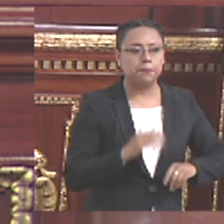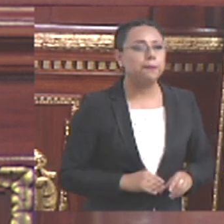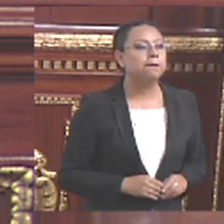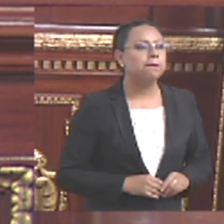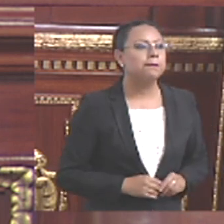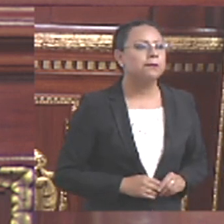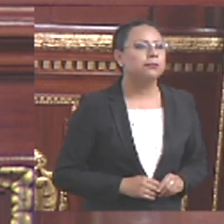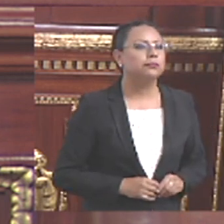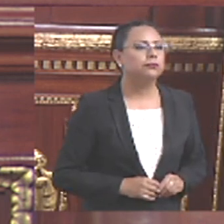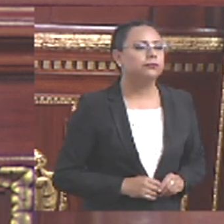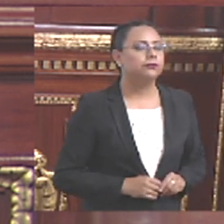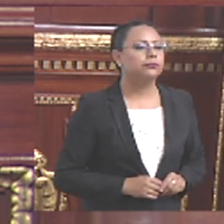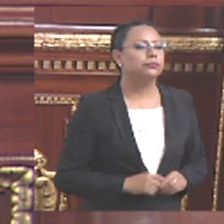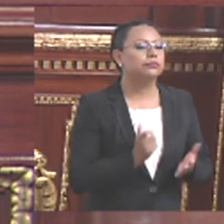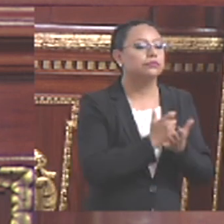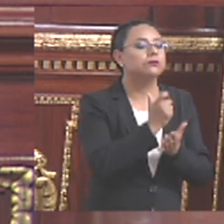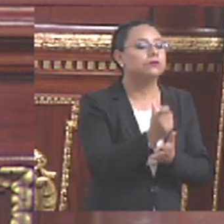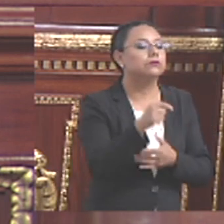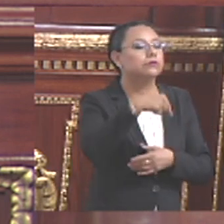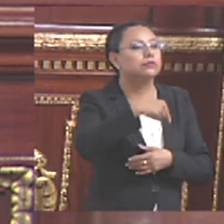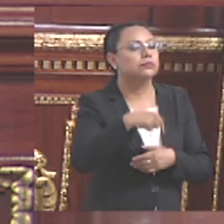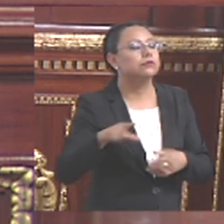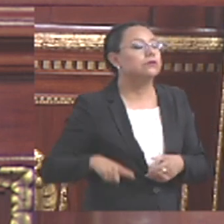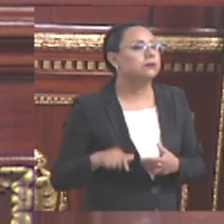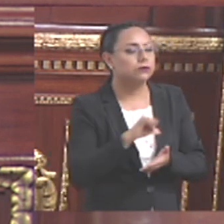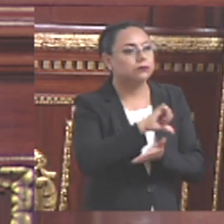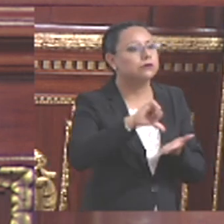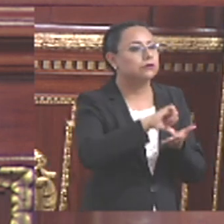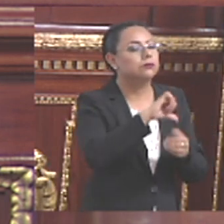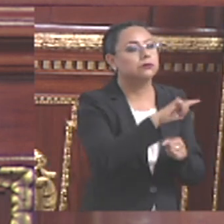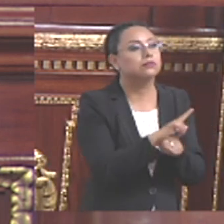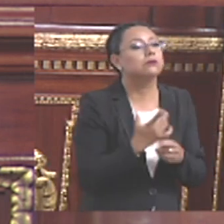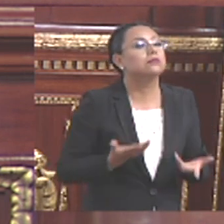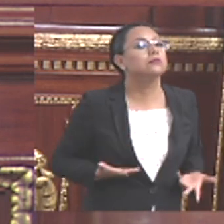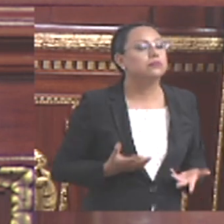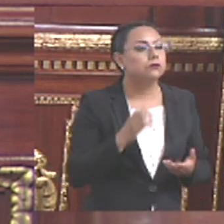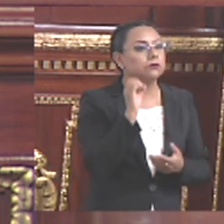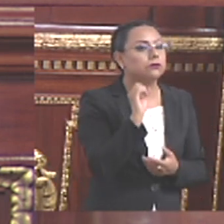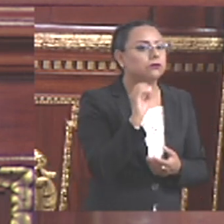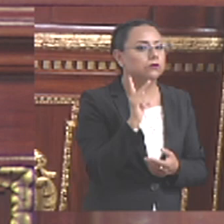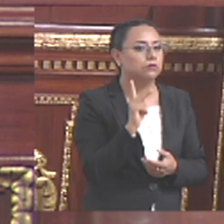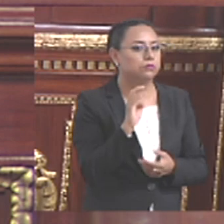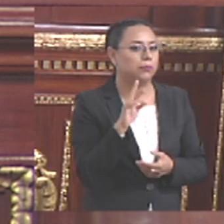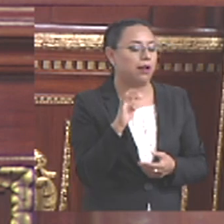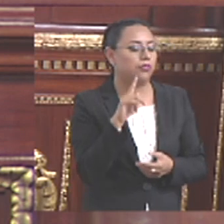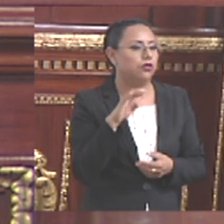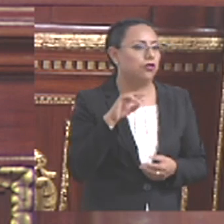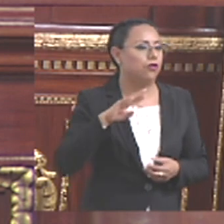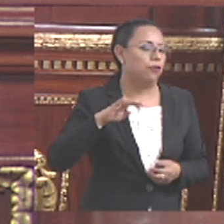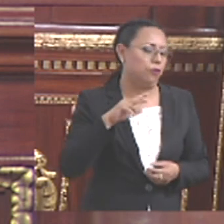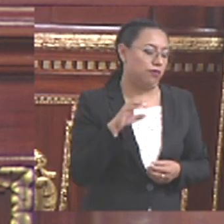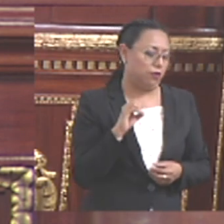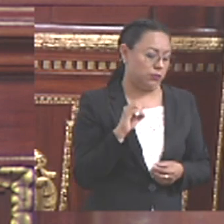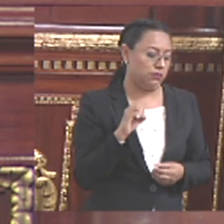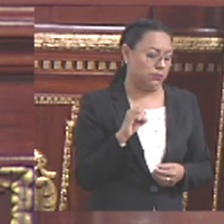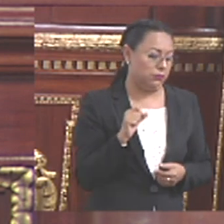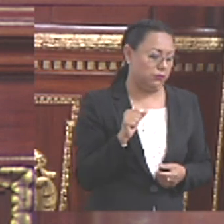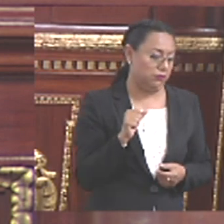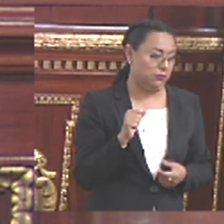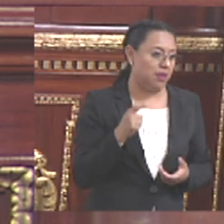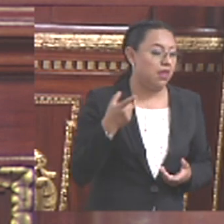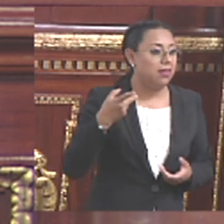los cobraban aquí en gobierno central los operadores políticos de los candidatos de entonces.